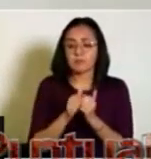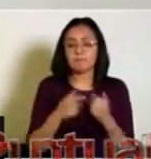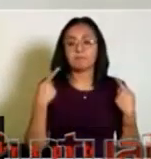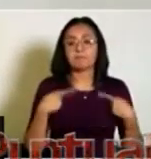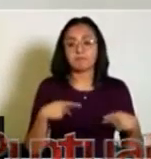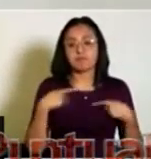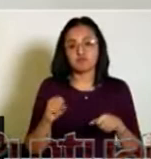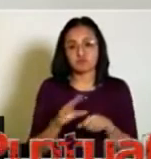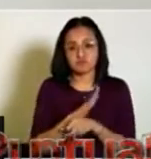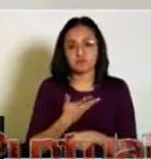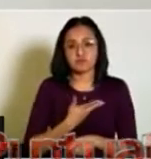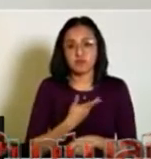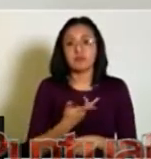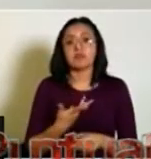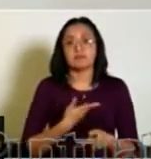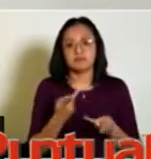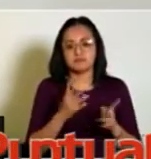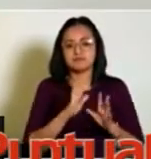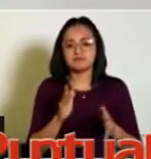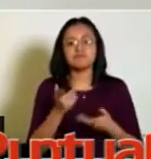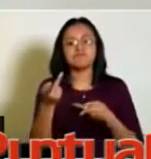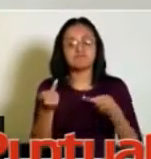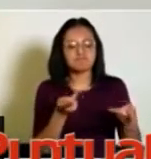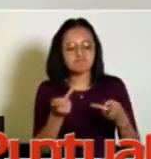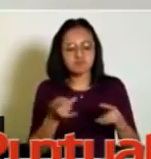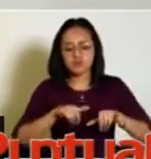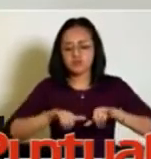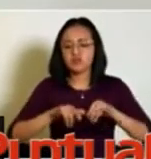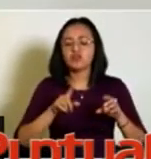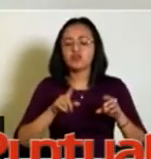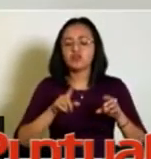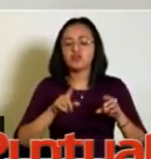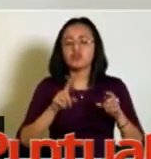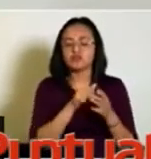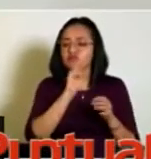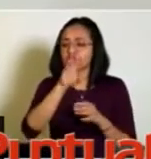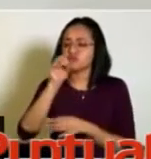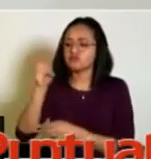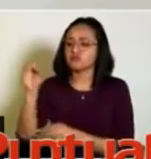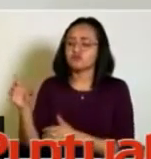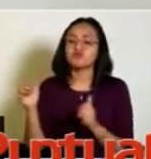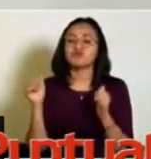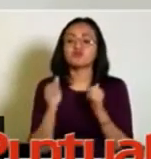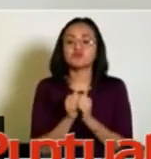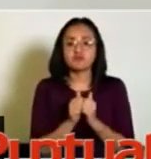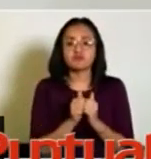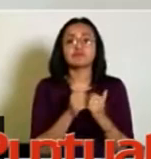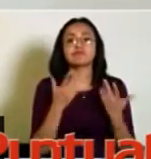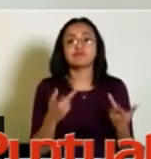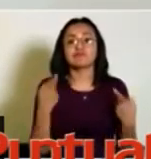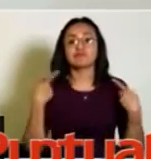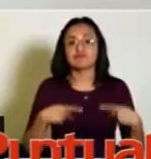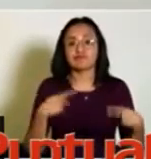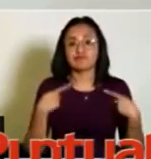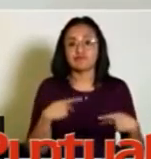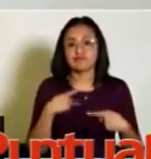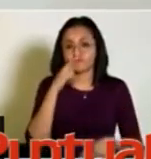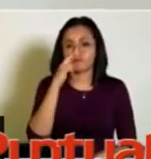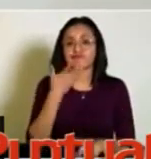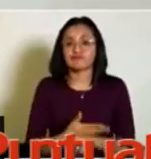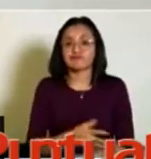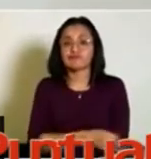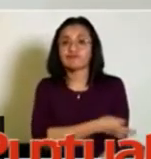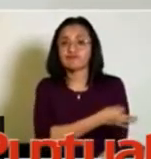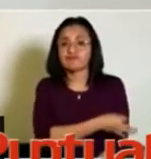toda la logística operativa, todo el proceso con las brigadas de vacunación. Ya están en todos